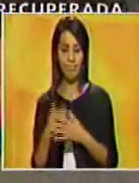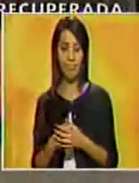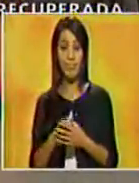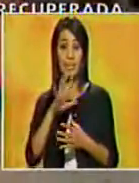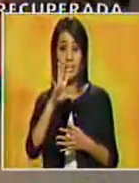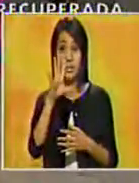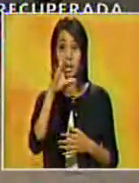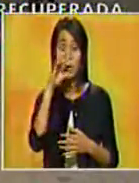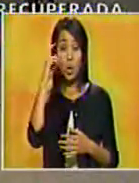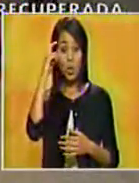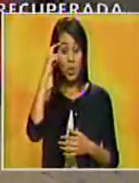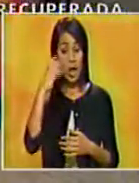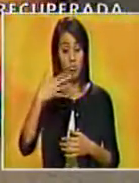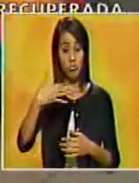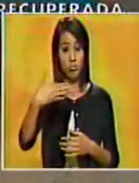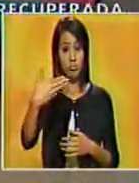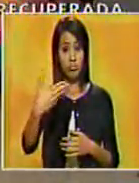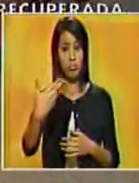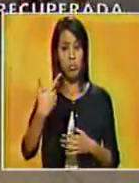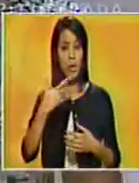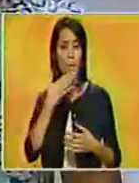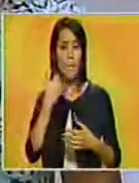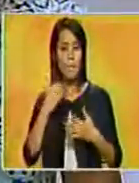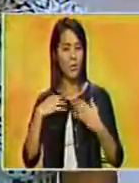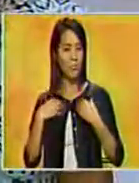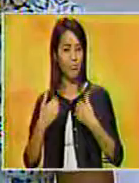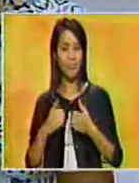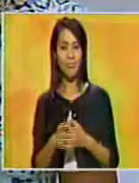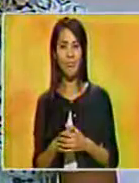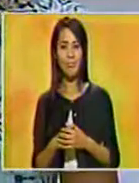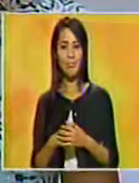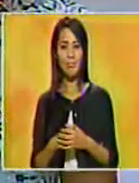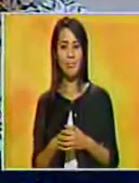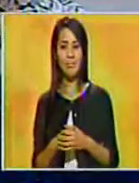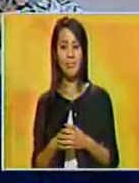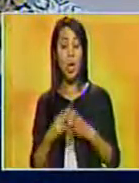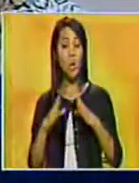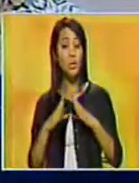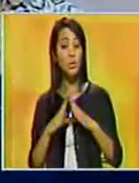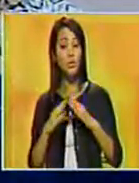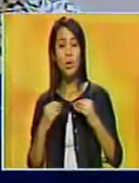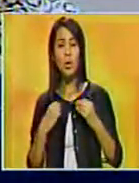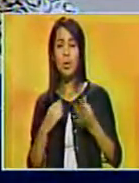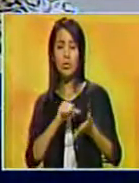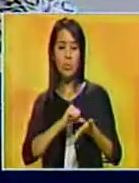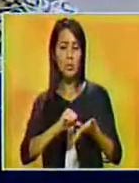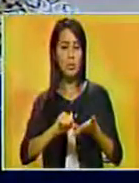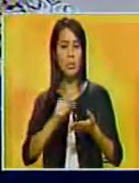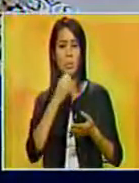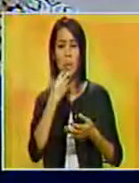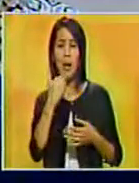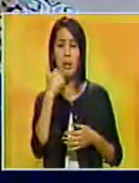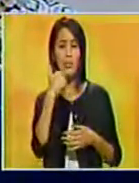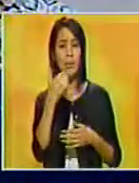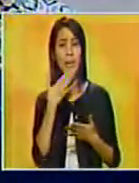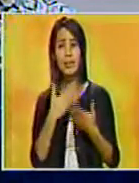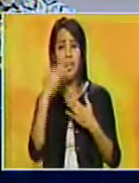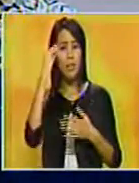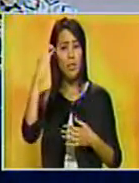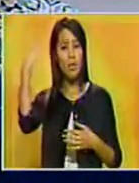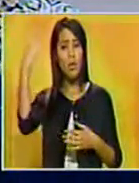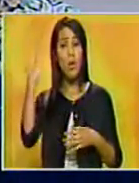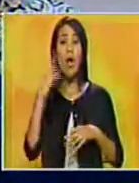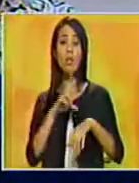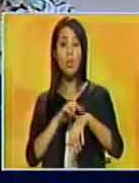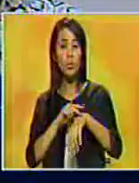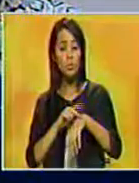5 días después, Judith Araque está recuperada. Bueno, la operación fue todo un éxito, gracias a Dios, al doctor Alexis